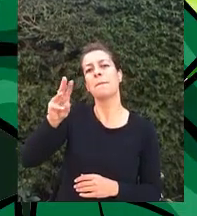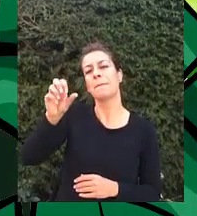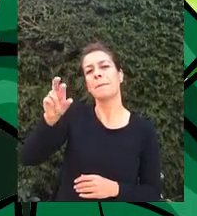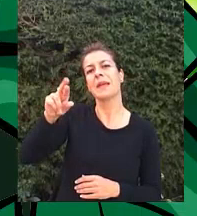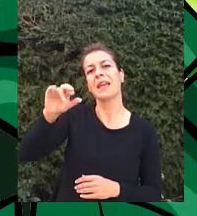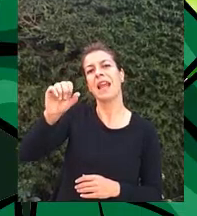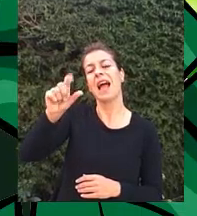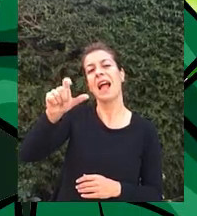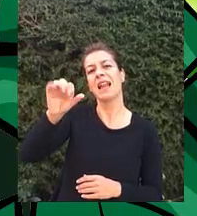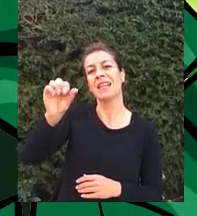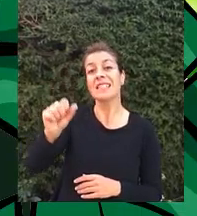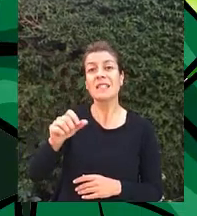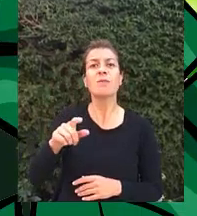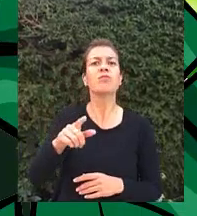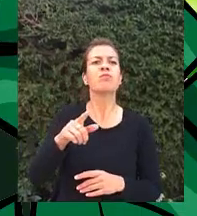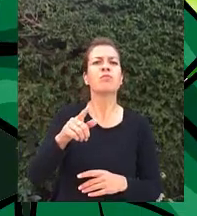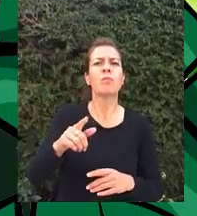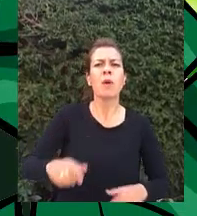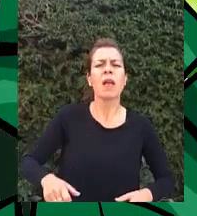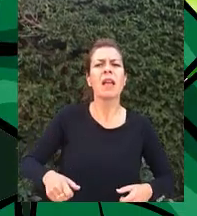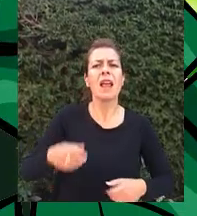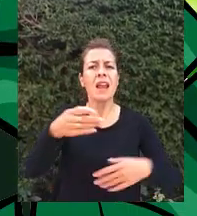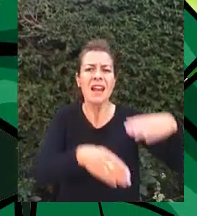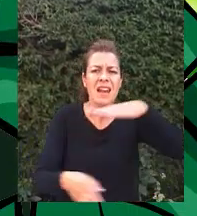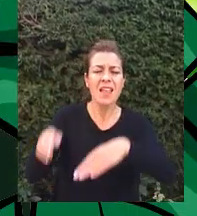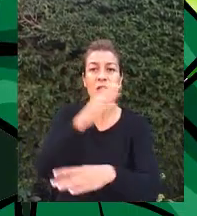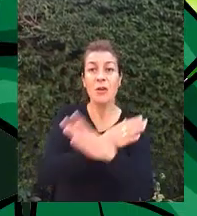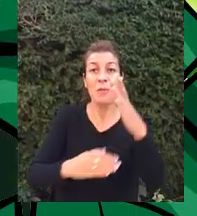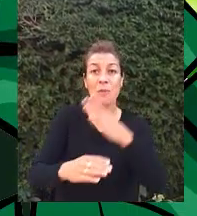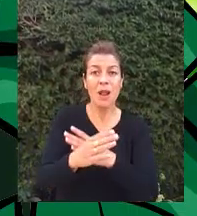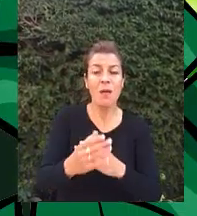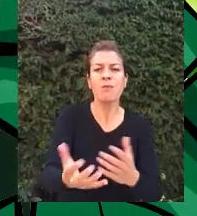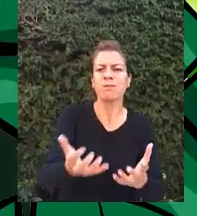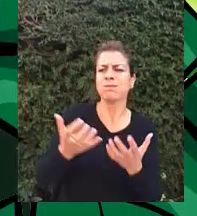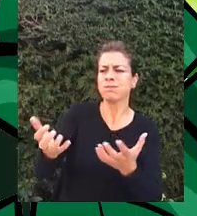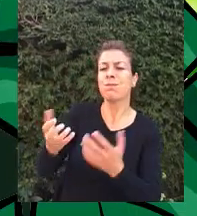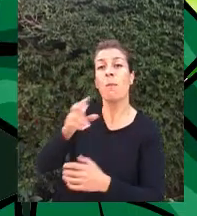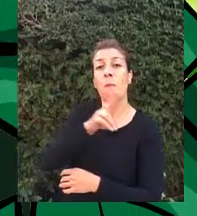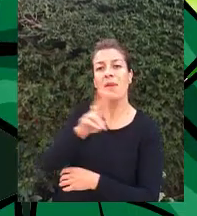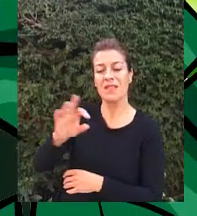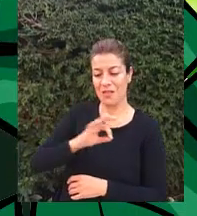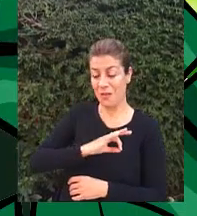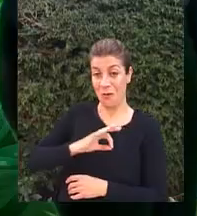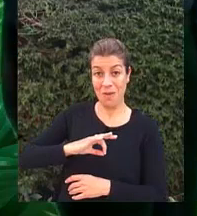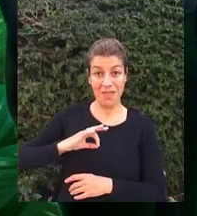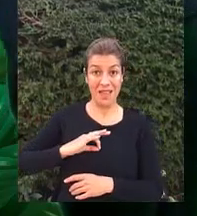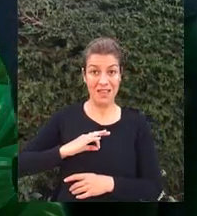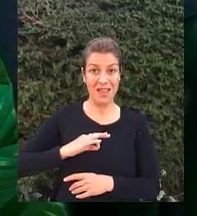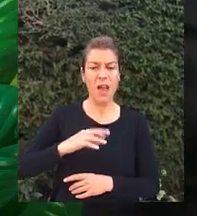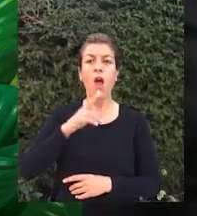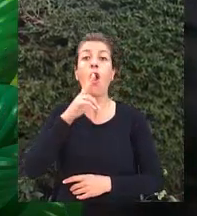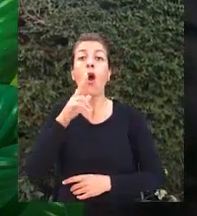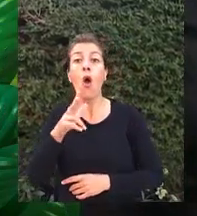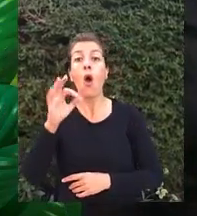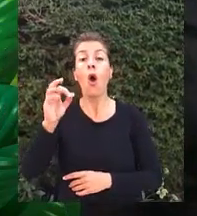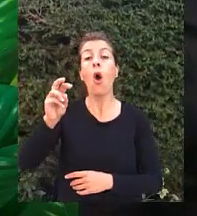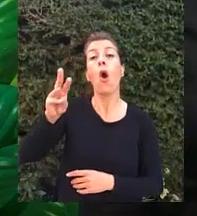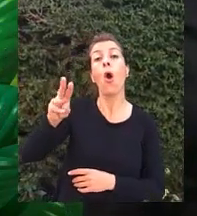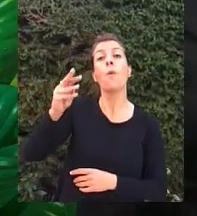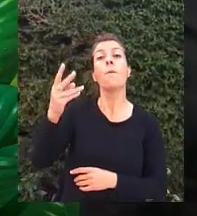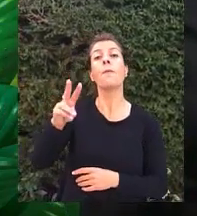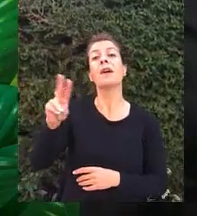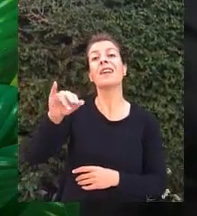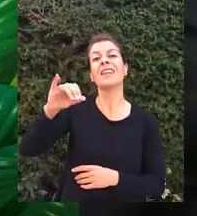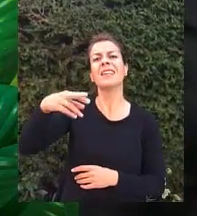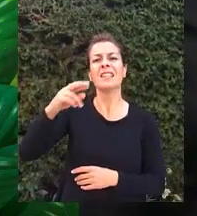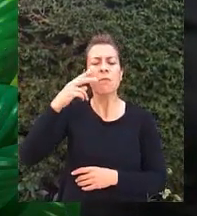paralímpica, consiguió 22 medallas mundiales en natación. Stephen Hawking